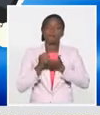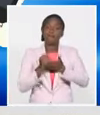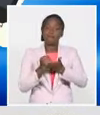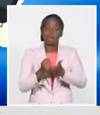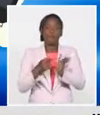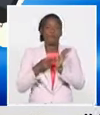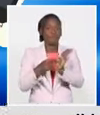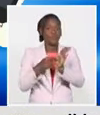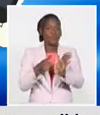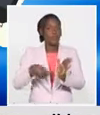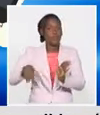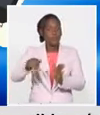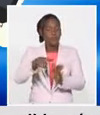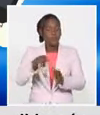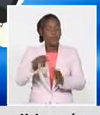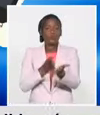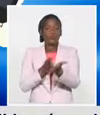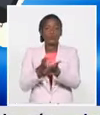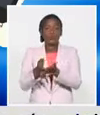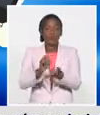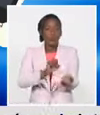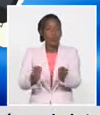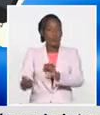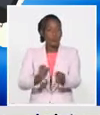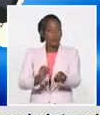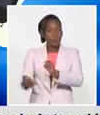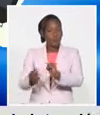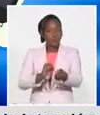para lograr el control de la pandemia, pero seguimos